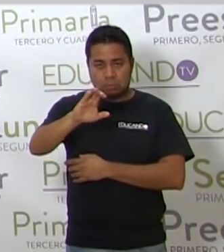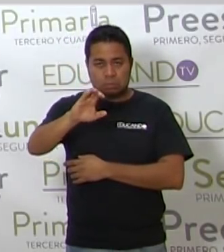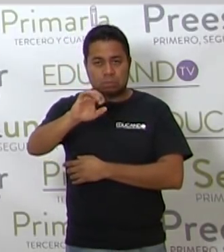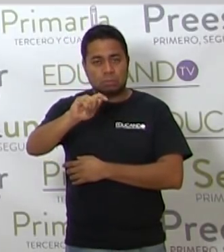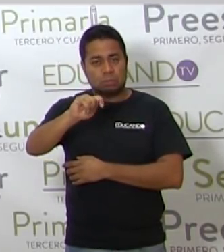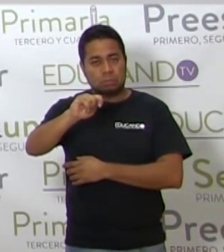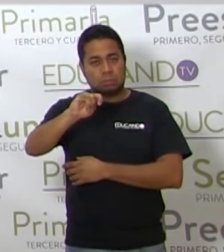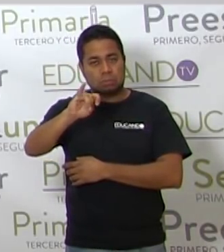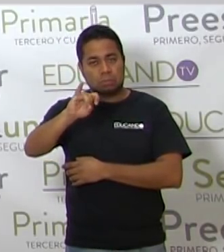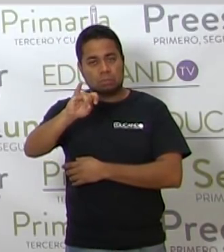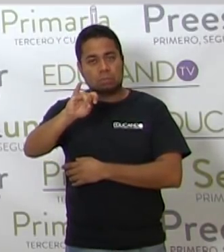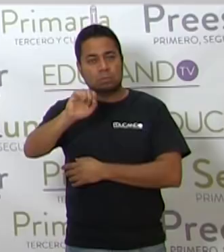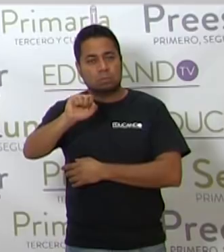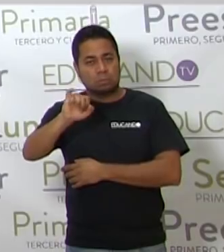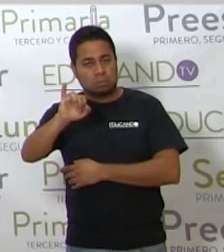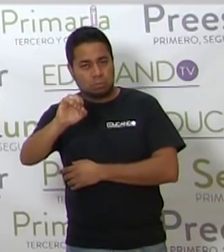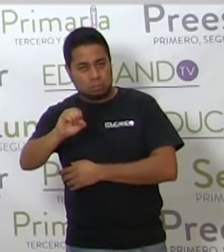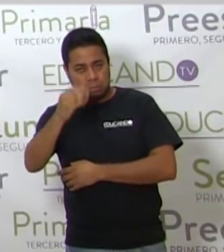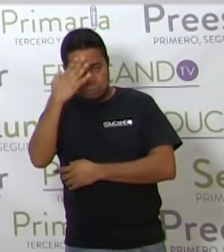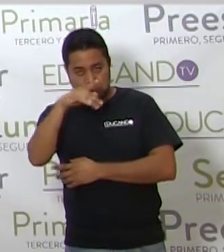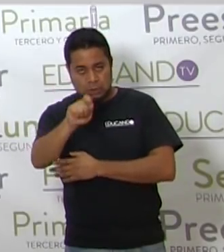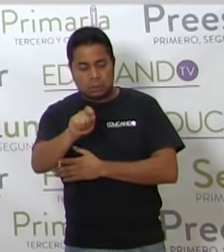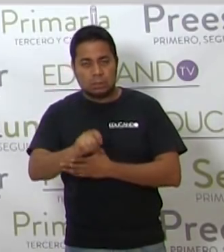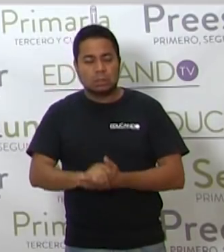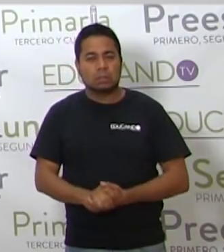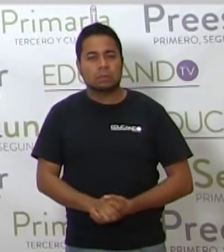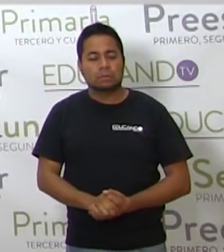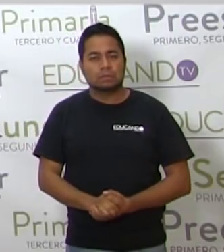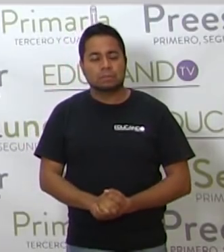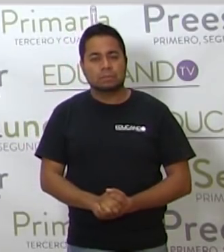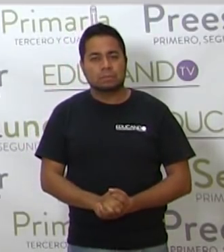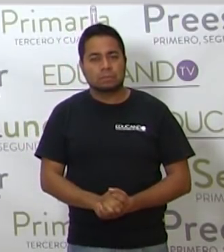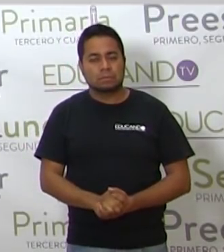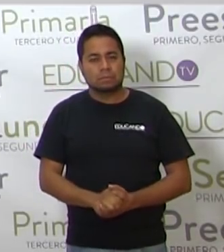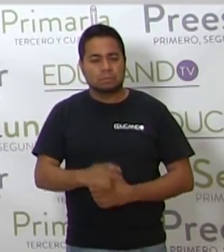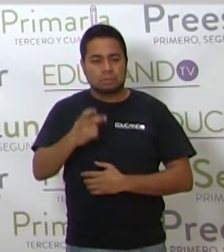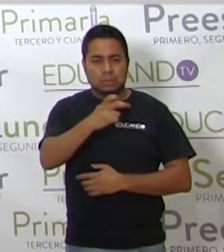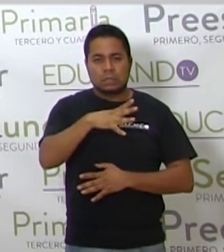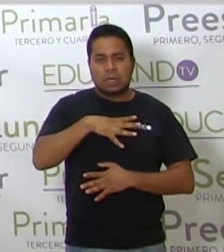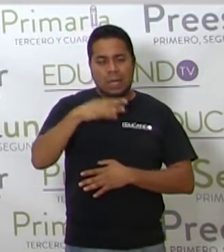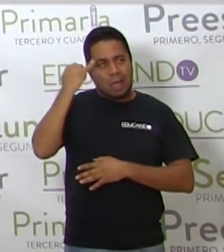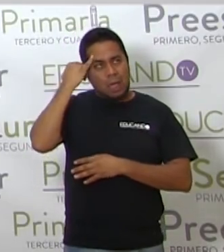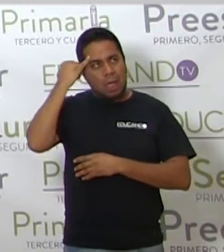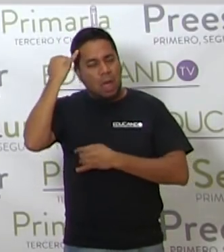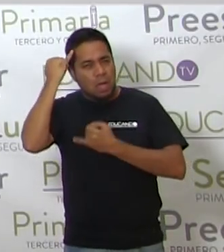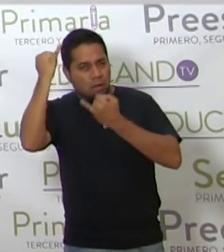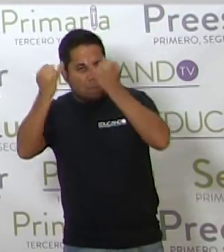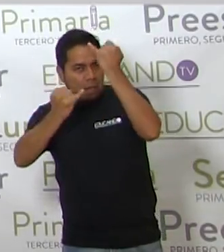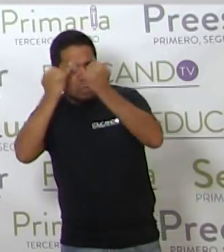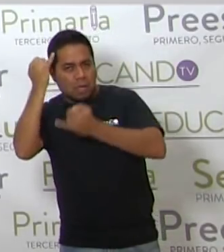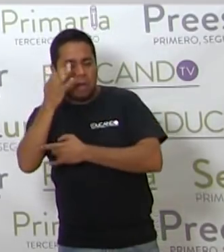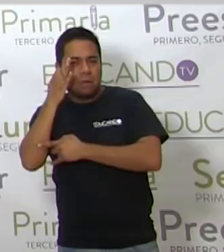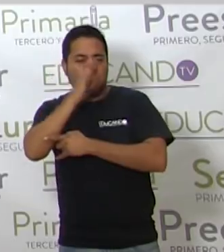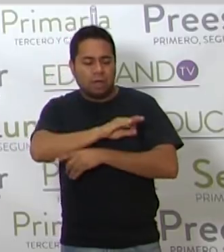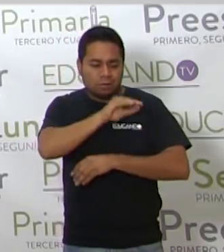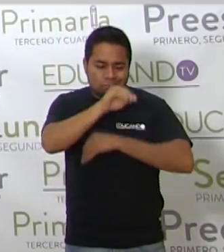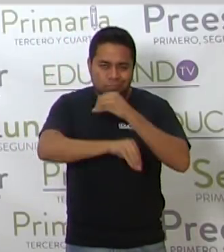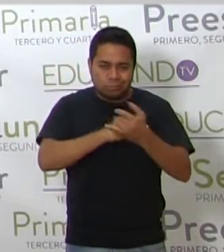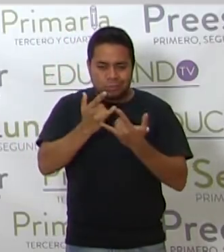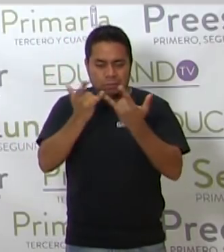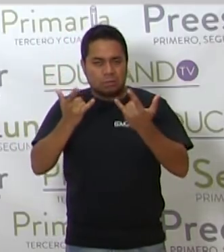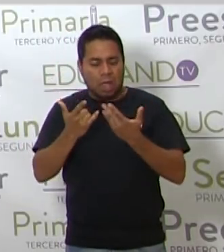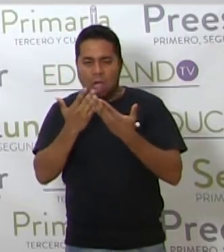Mucha atención con esta palabra porque la palabra ficticio es algo imaginario, ¿bien? Algo que